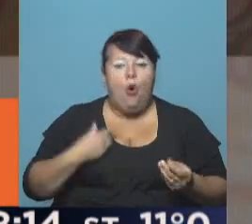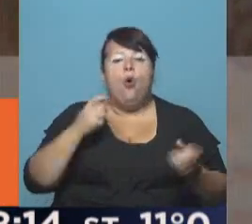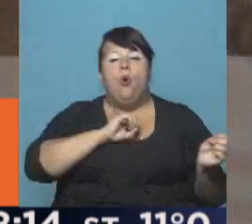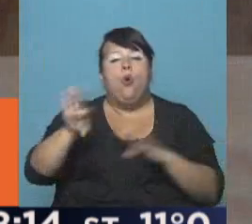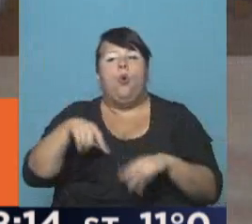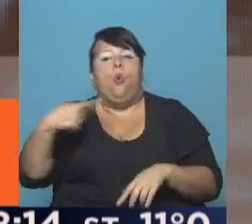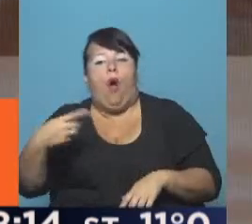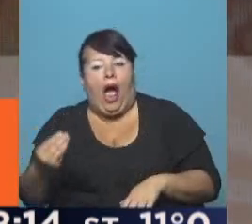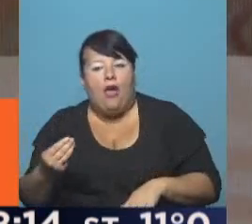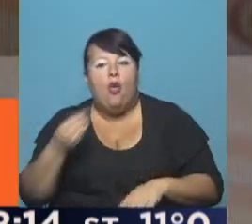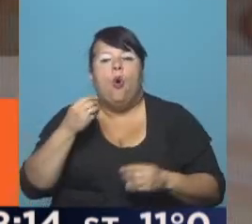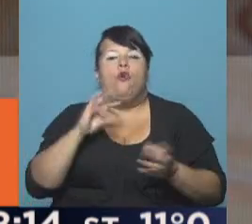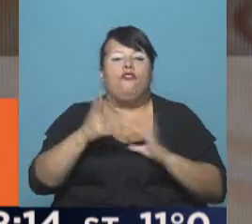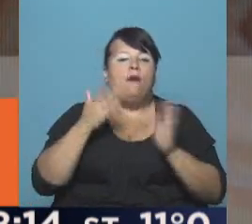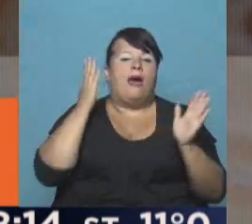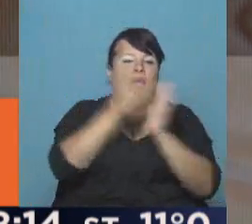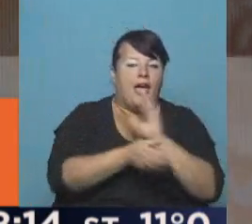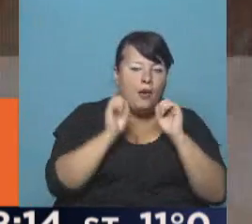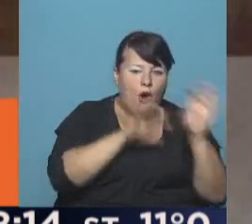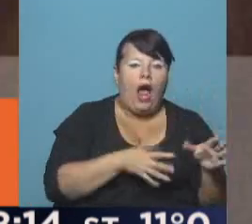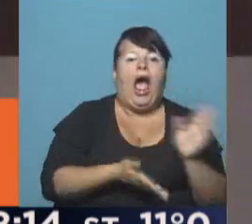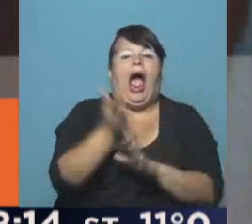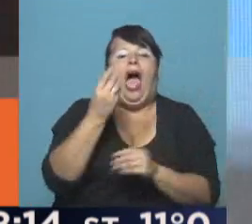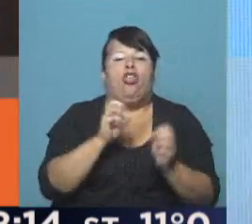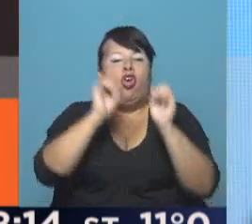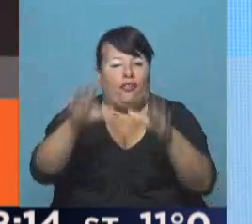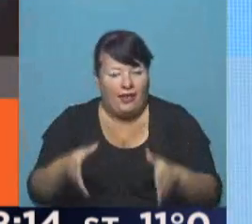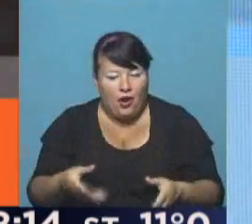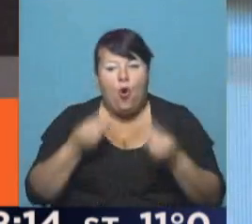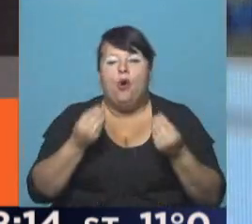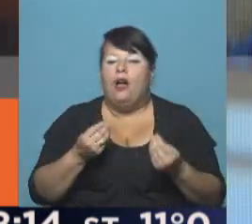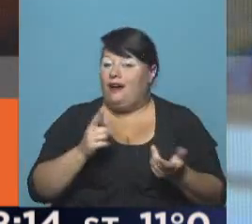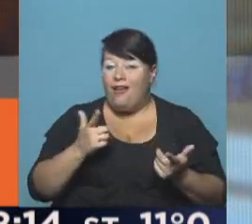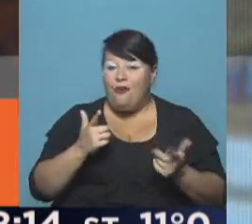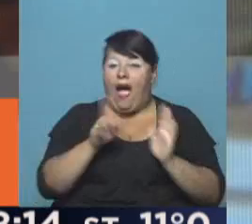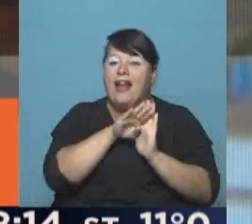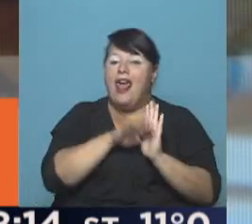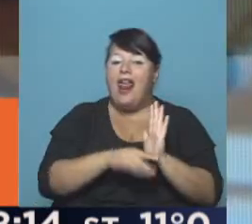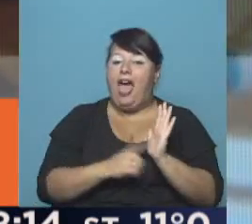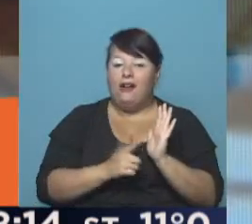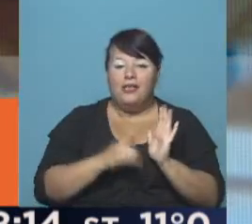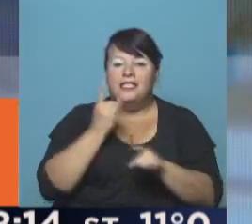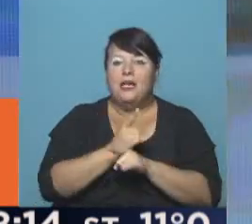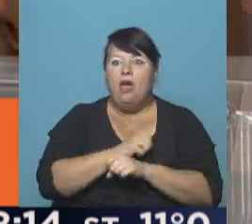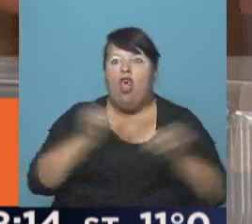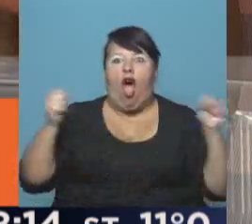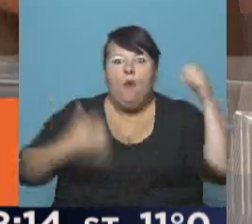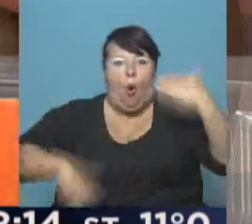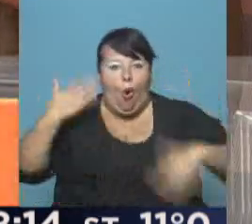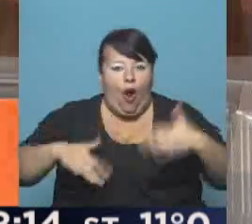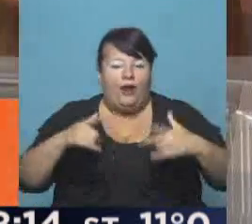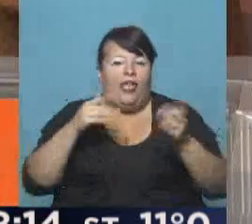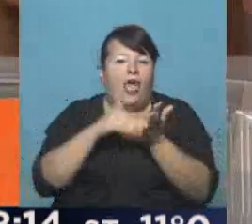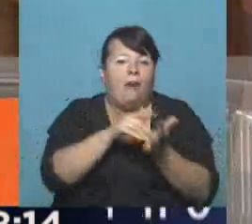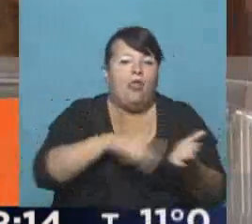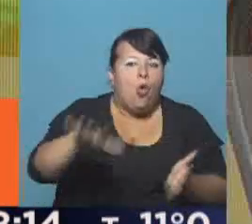evacua cuáles son las vías de evacuación a dónde se va a acabar cuáles son los protocolos siempre es la que aparece según